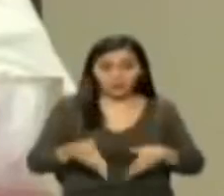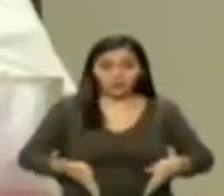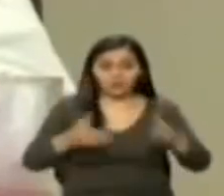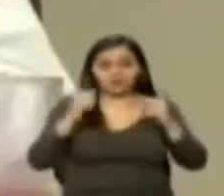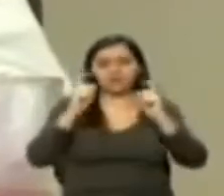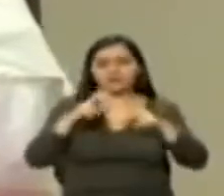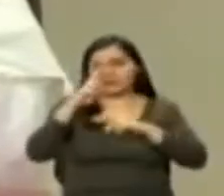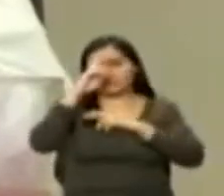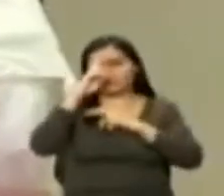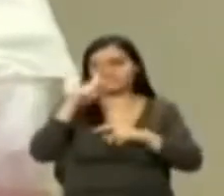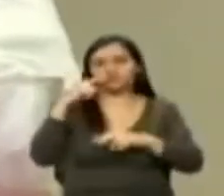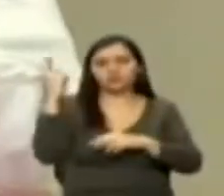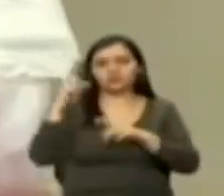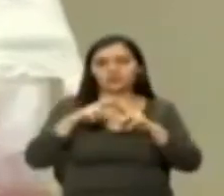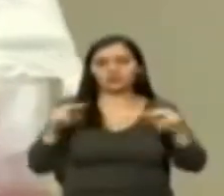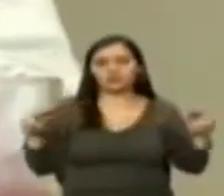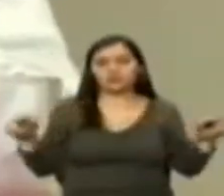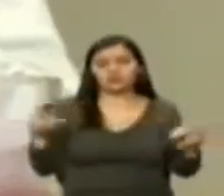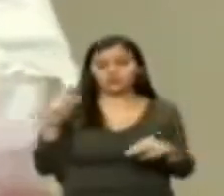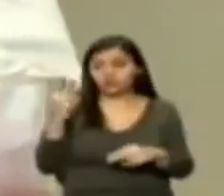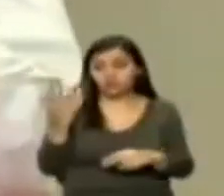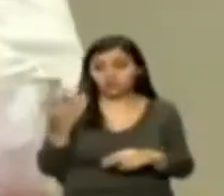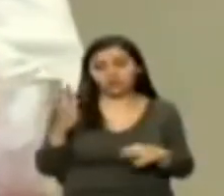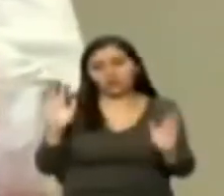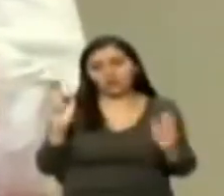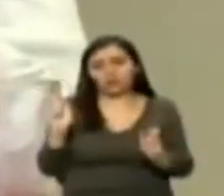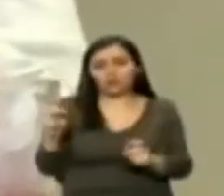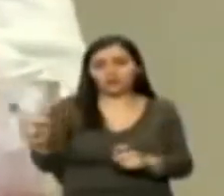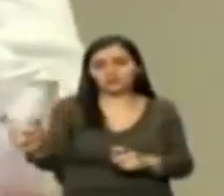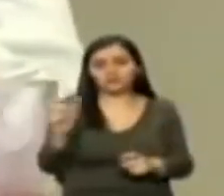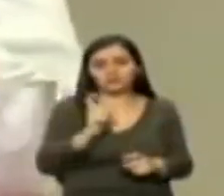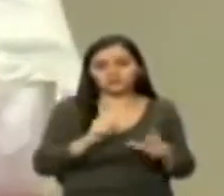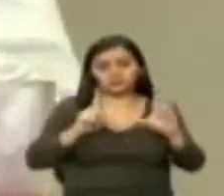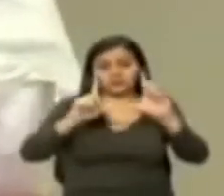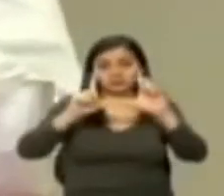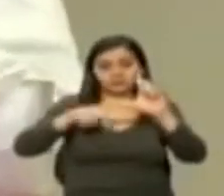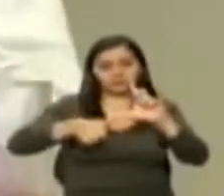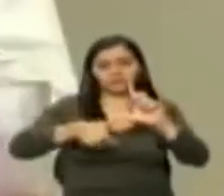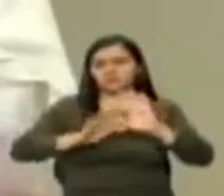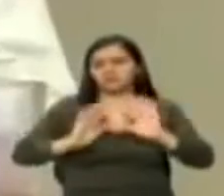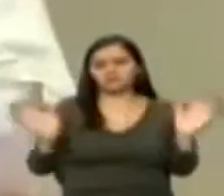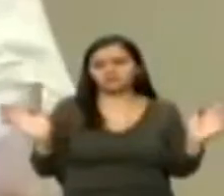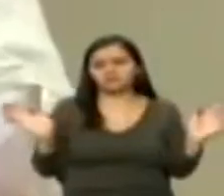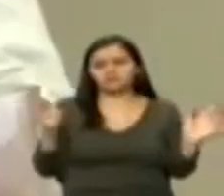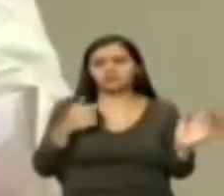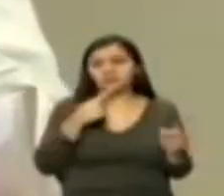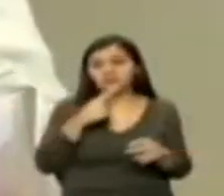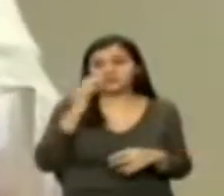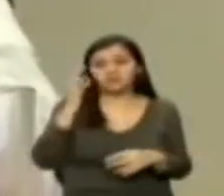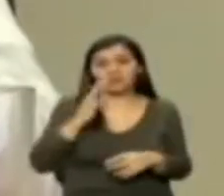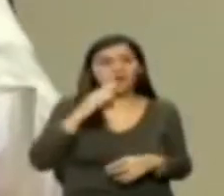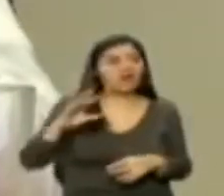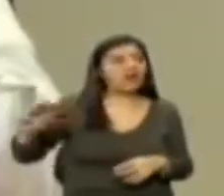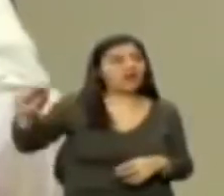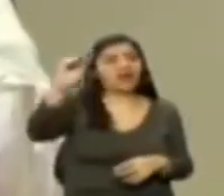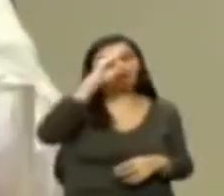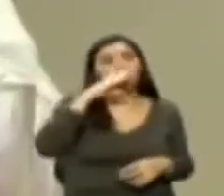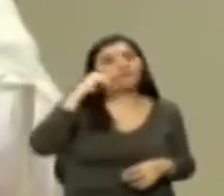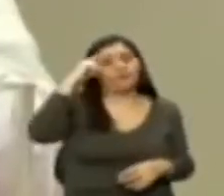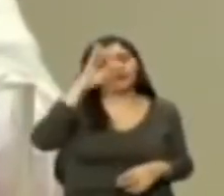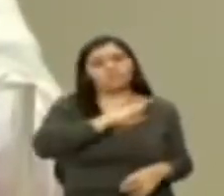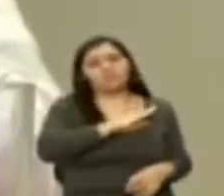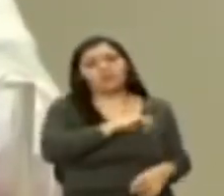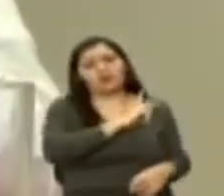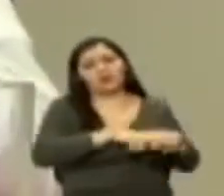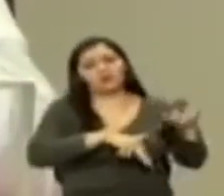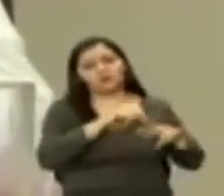respetar los estándares ambientales. No le da la gana de hacerlo. Y le va a decir a Morona y a Taisha que nosotros estamos impidiendo que construya carretera. Estamos